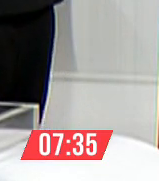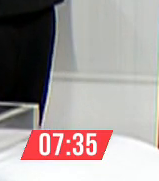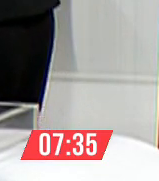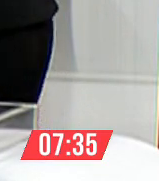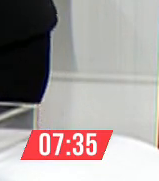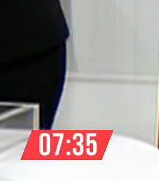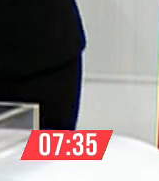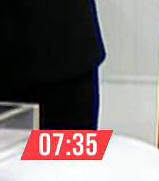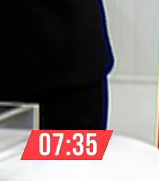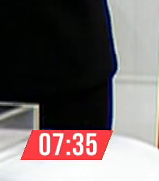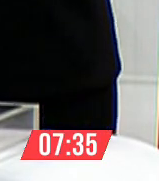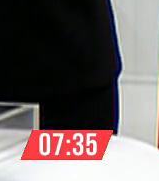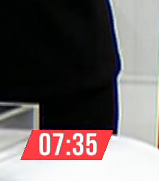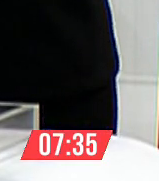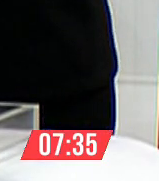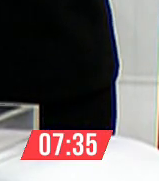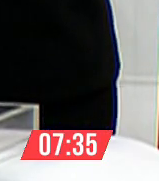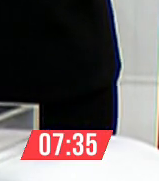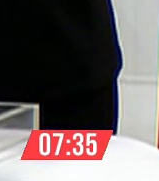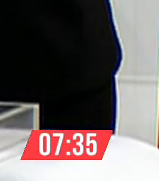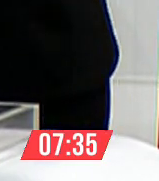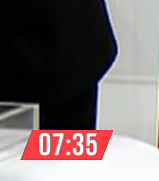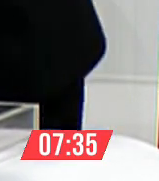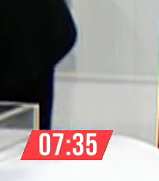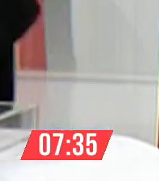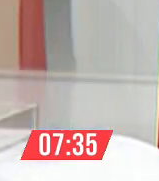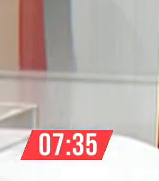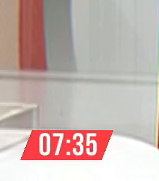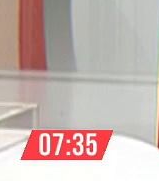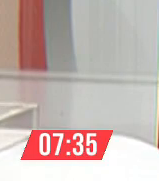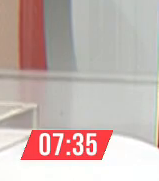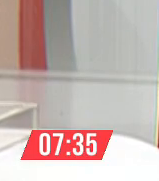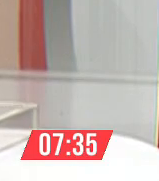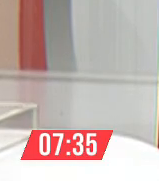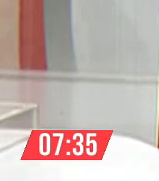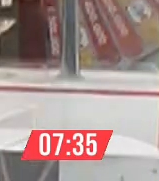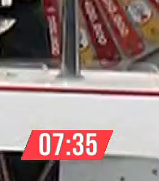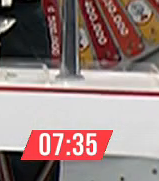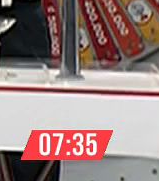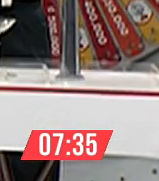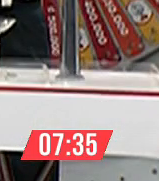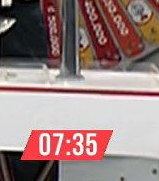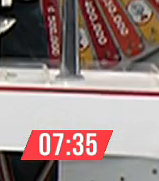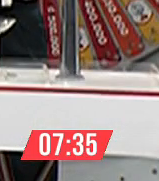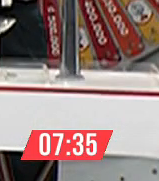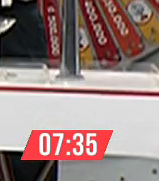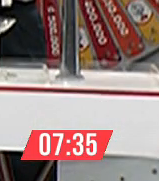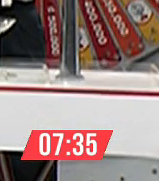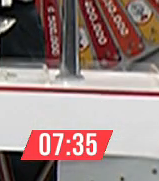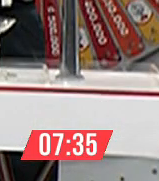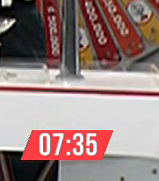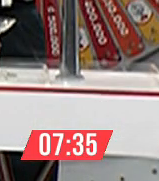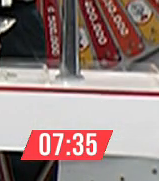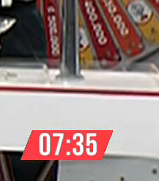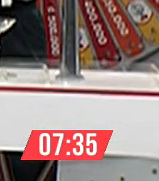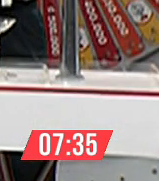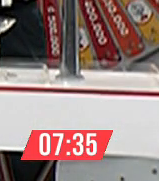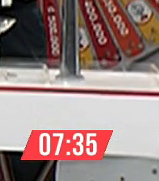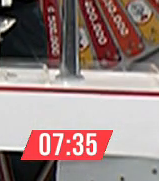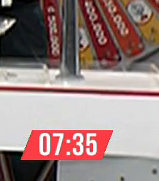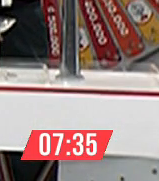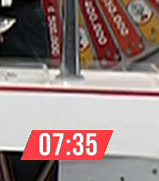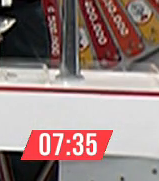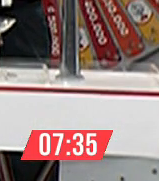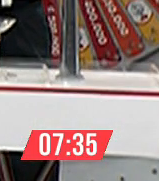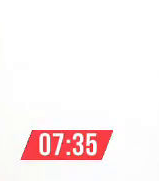los premios que contiene la tómbola. Si no sale el acumulado, le sumamos 15 millones para el próximo viernes sorteo de Lotería Popular Chances.